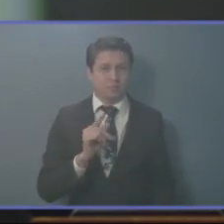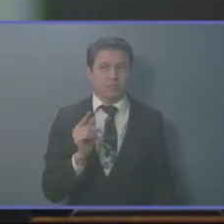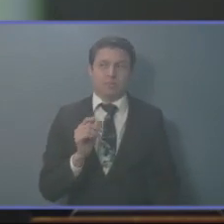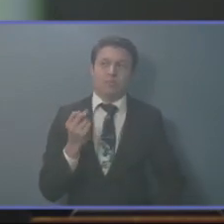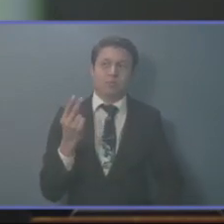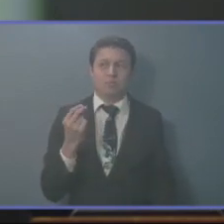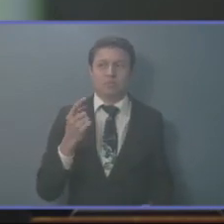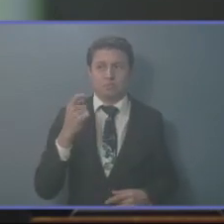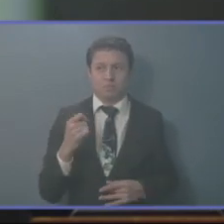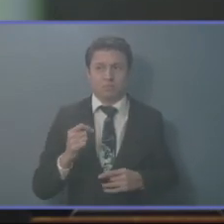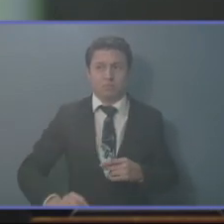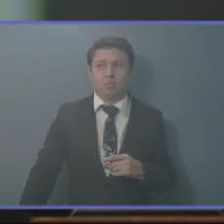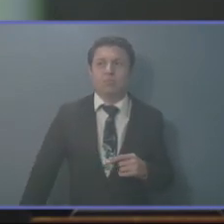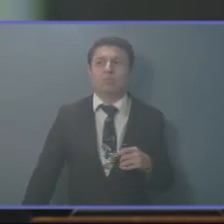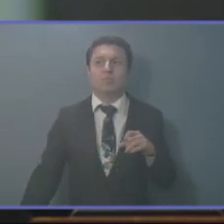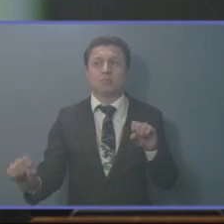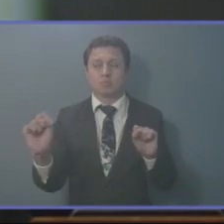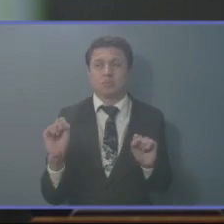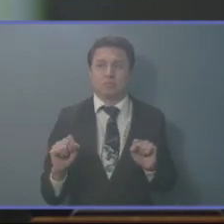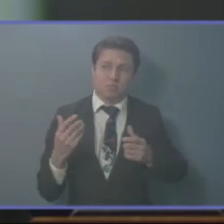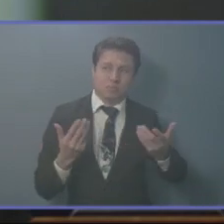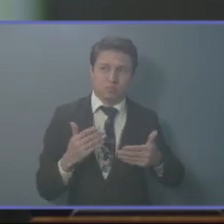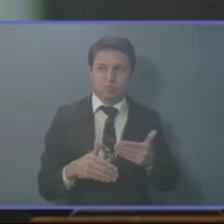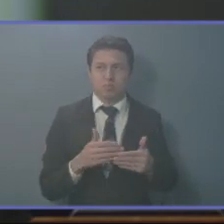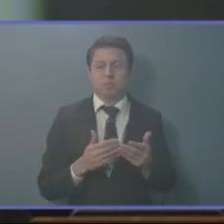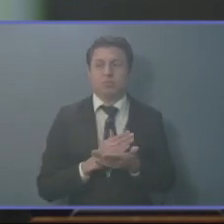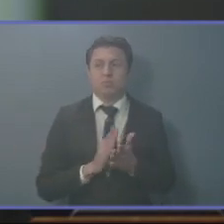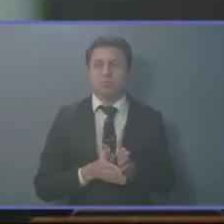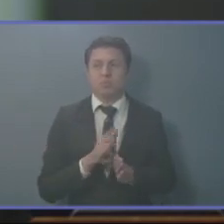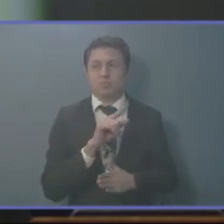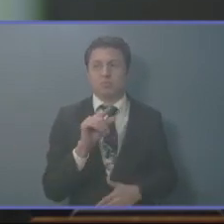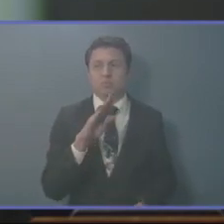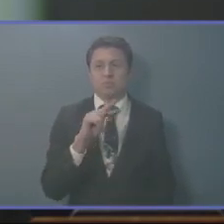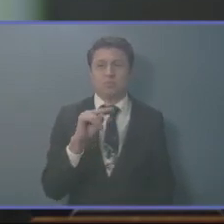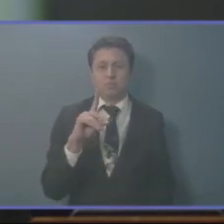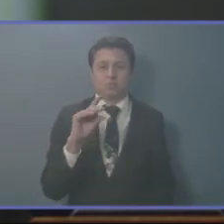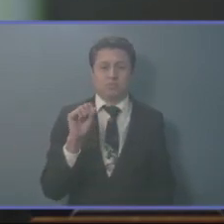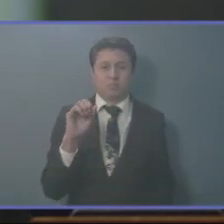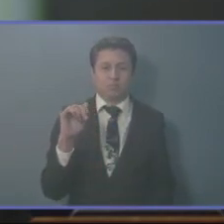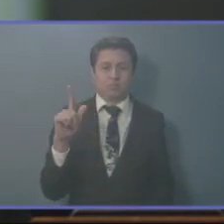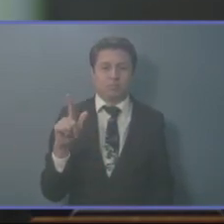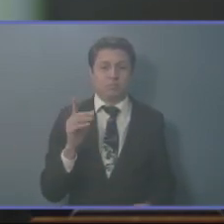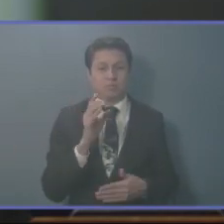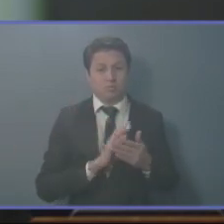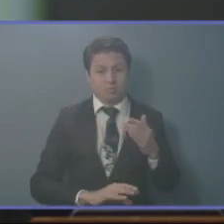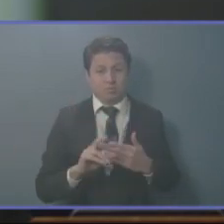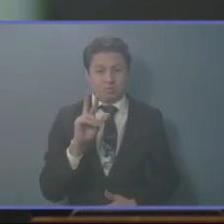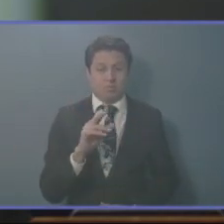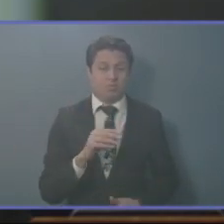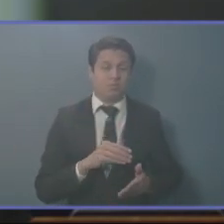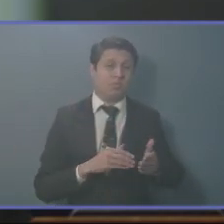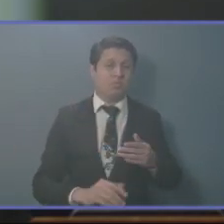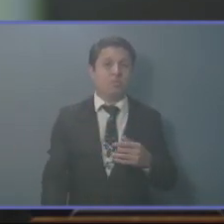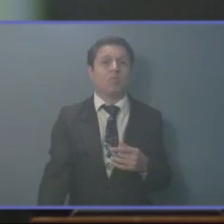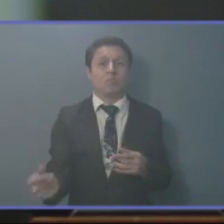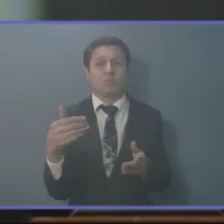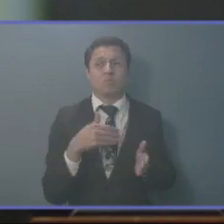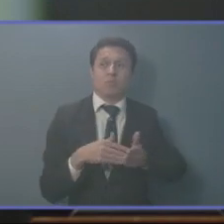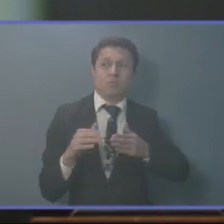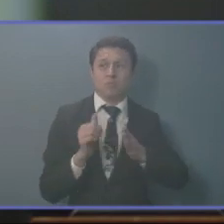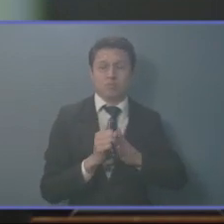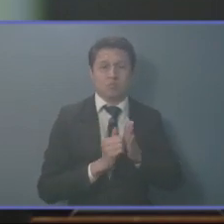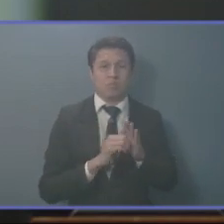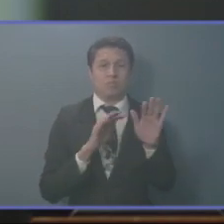12 meses, el cual será administrado por el Banco de Desarrollo de El Salvador, Bandesal. Capítulo 3, vigencia. Artículo 12.